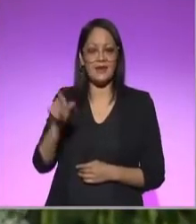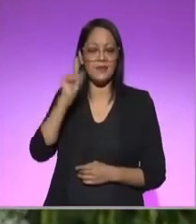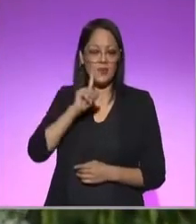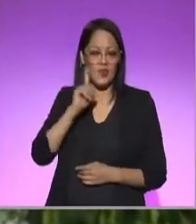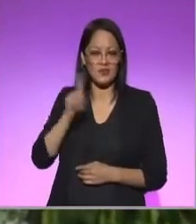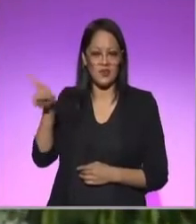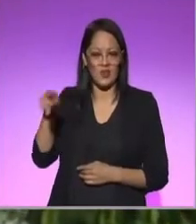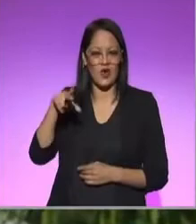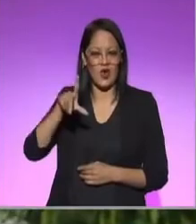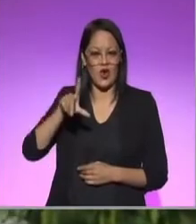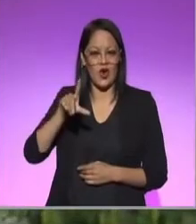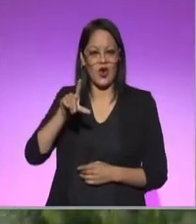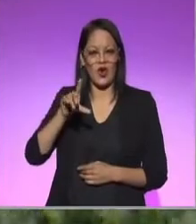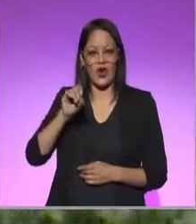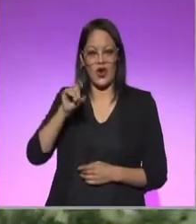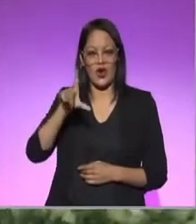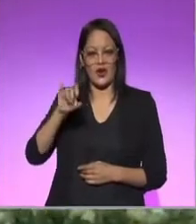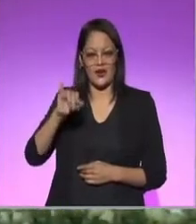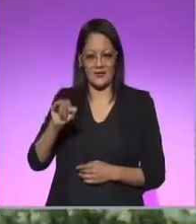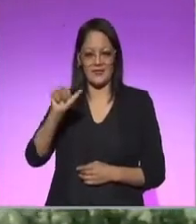Ayuma.